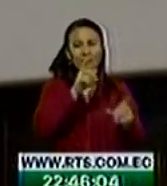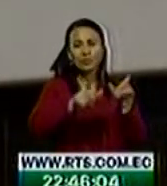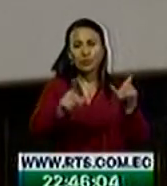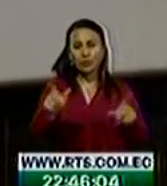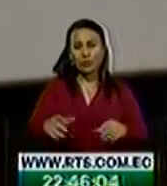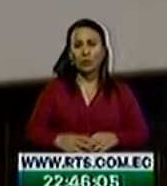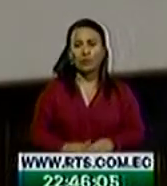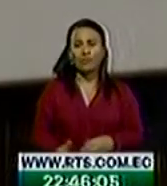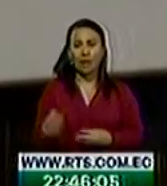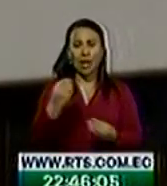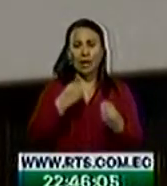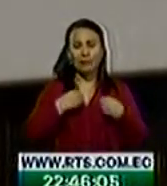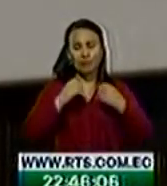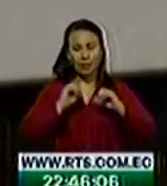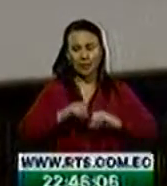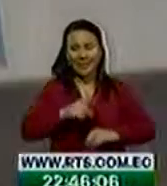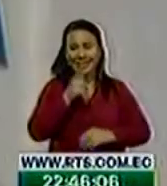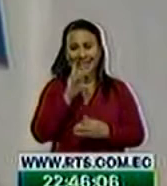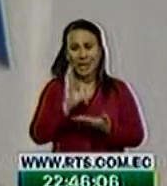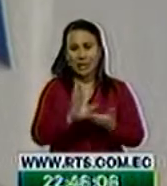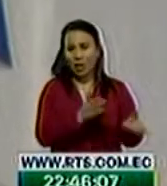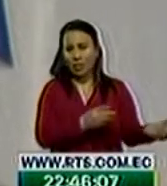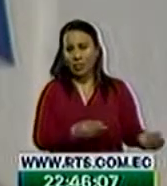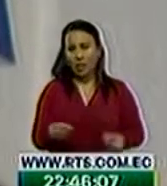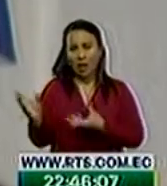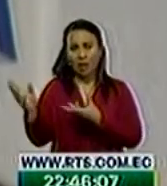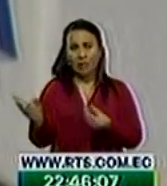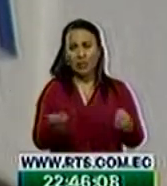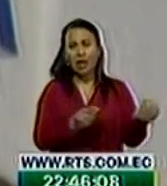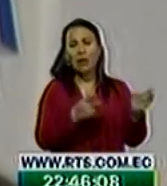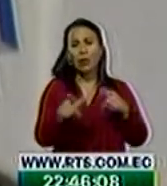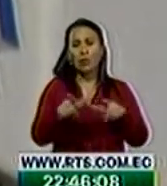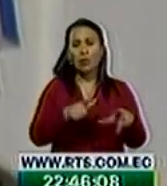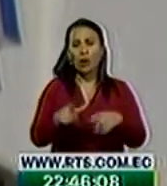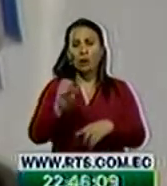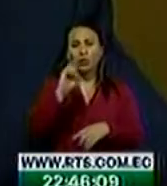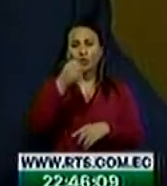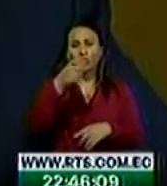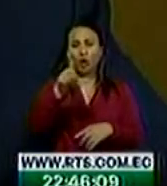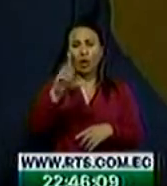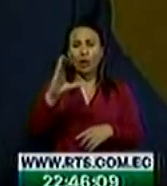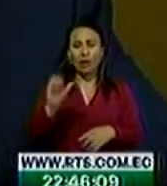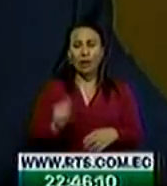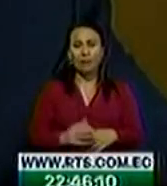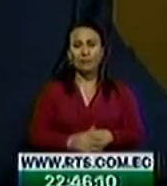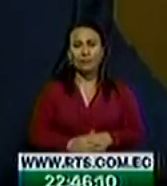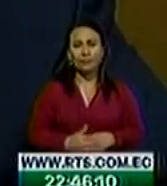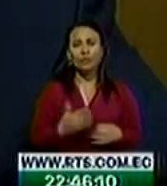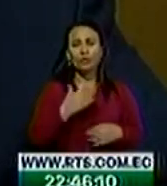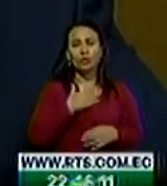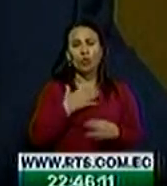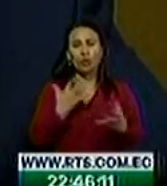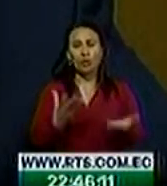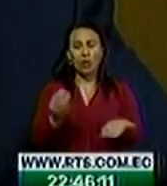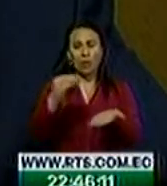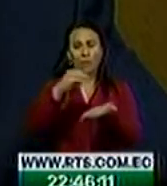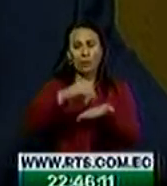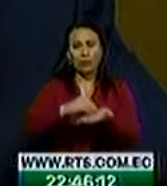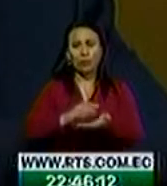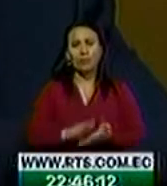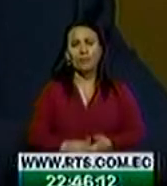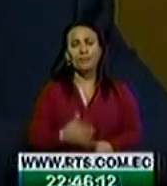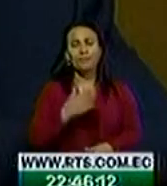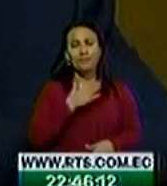oncológicos que son derivados por el Seguro Social al Hospital Solón Espinosa Ayala. Quiero dejar constancia de